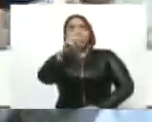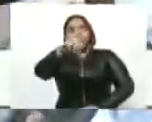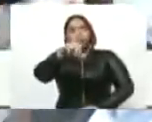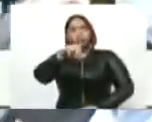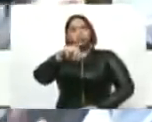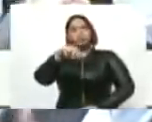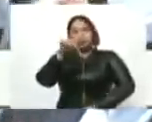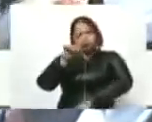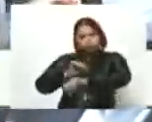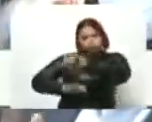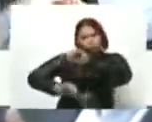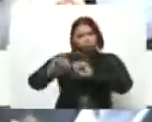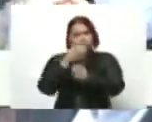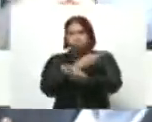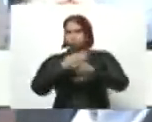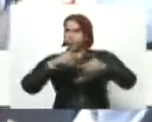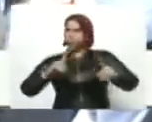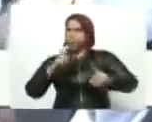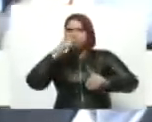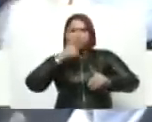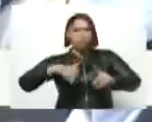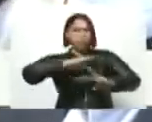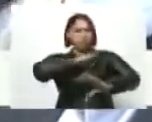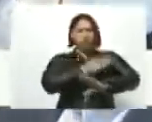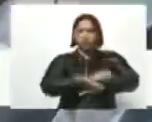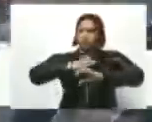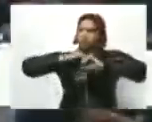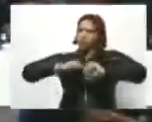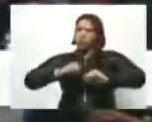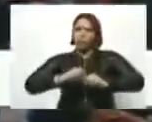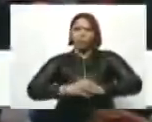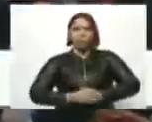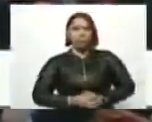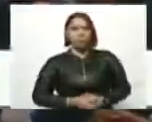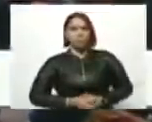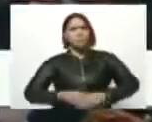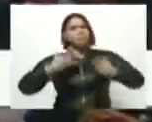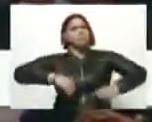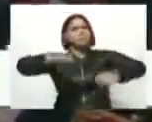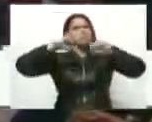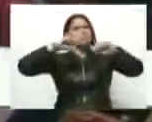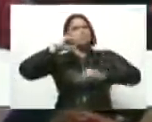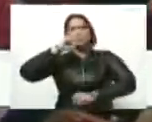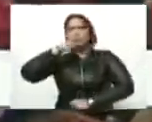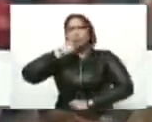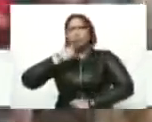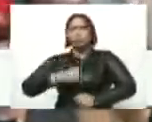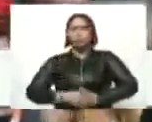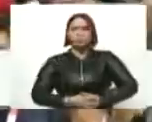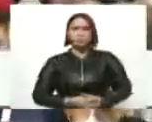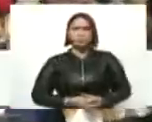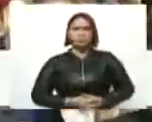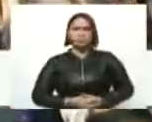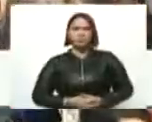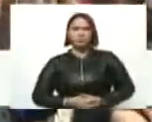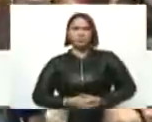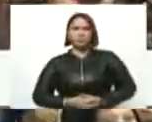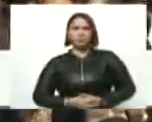la dignidad de su pueblo con coraje y con valentía. ¡Que viva Rusia!